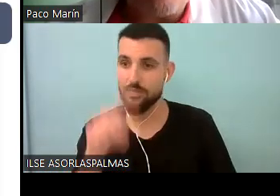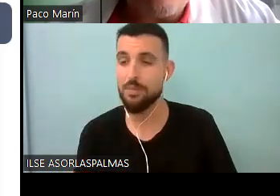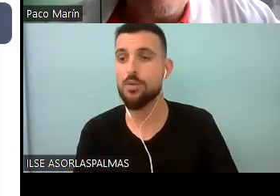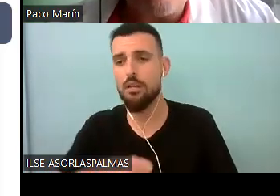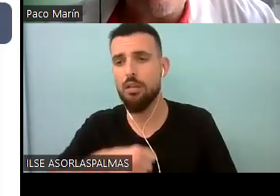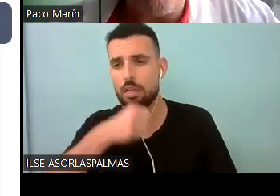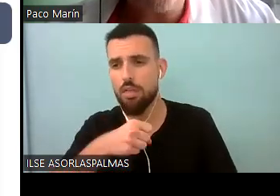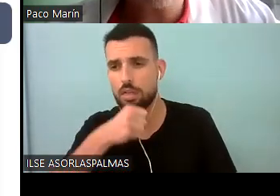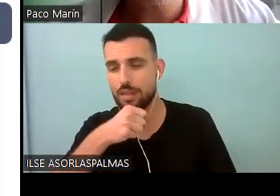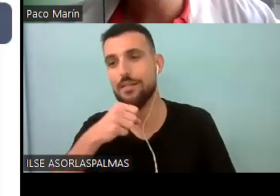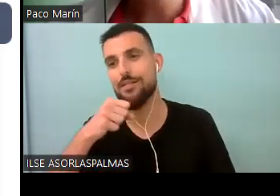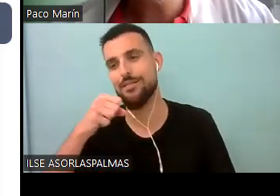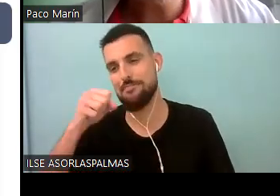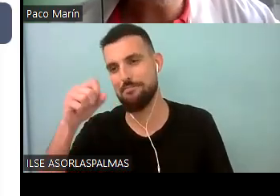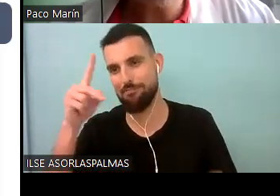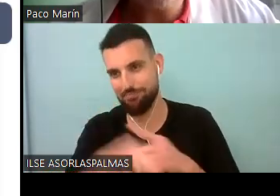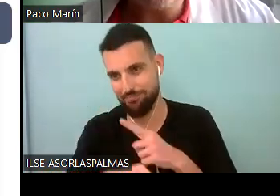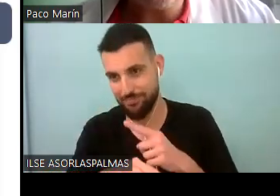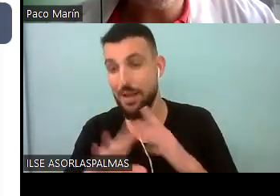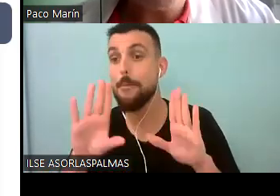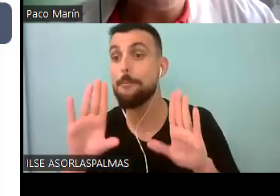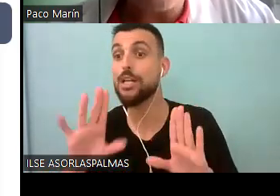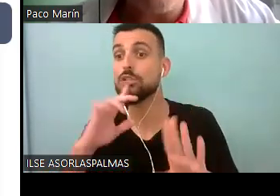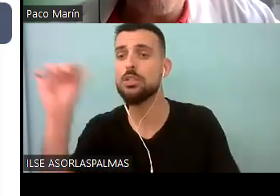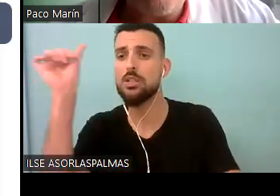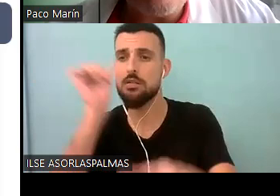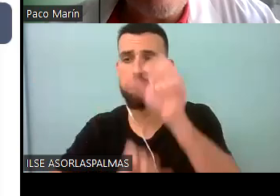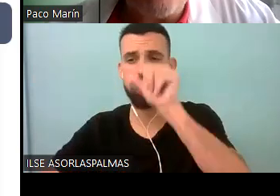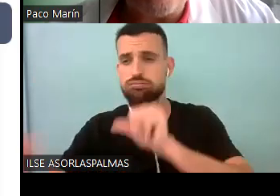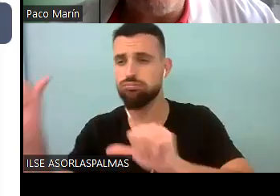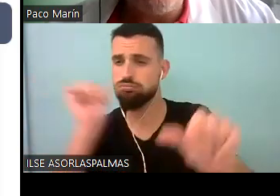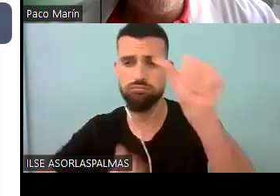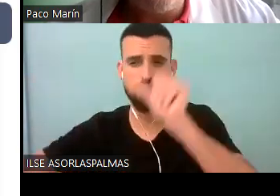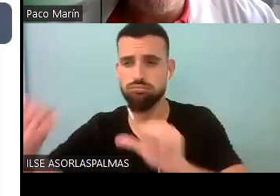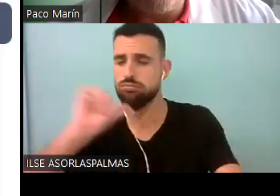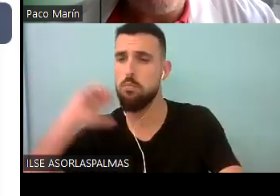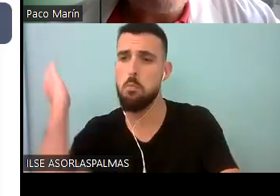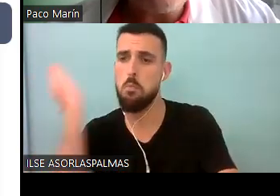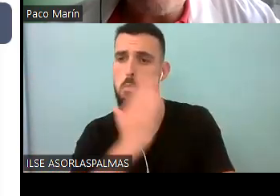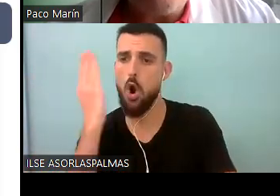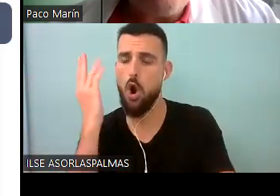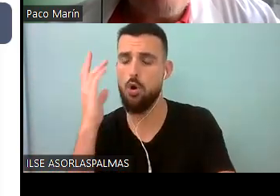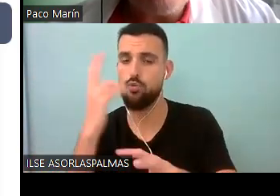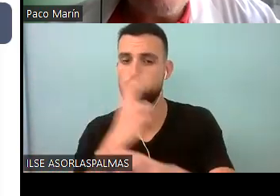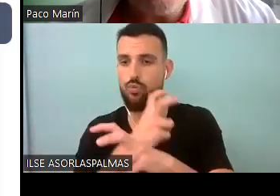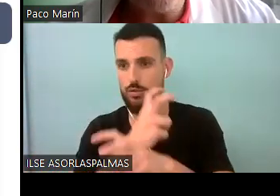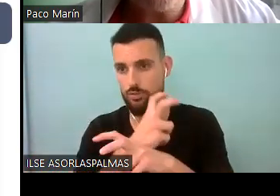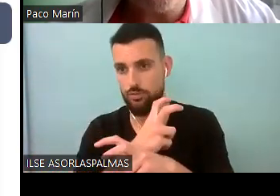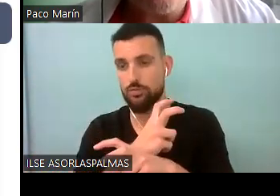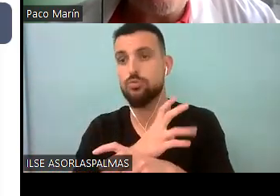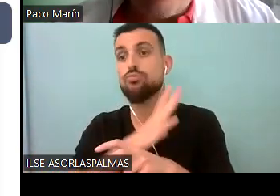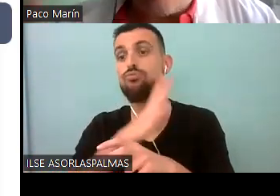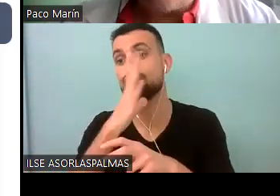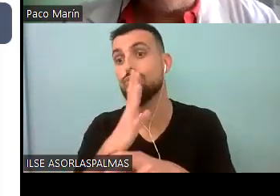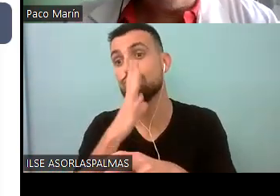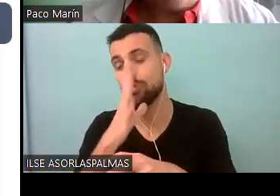puede proteger a nivel óseo, pero un consumo excesivo resulta claramente nocivo a nivel óseo. Fundamentalmente porque hay un aumento de la diuresis y